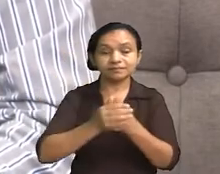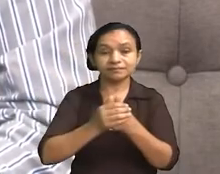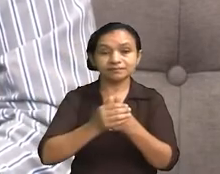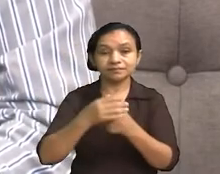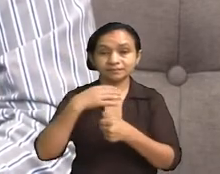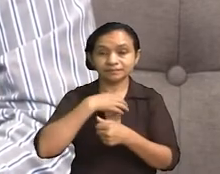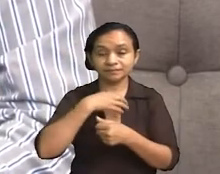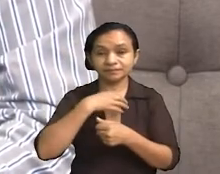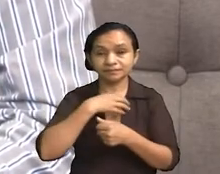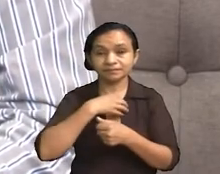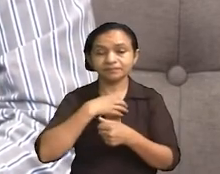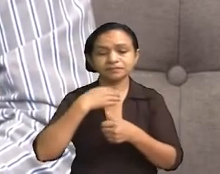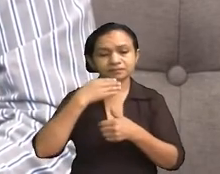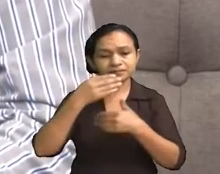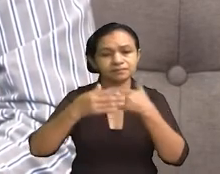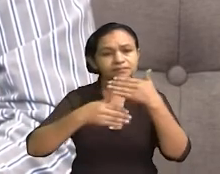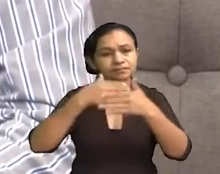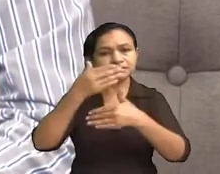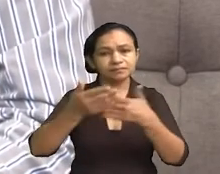Nosotros hemos venido